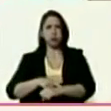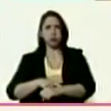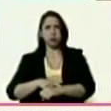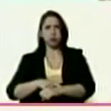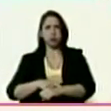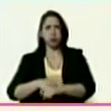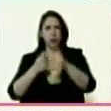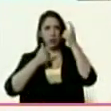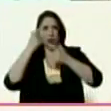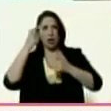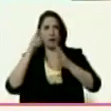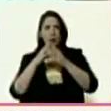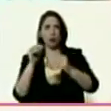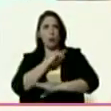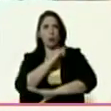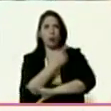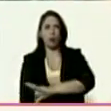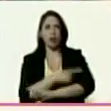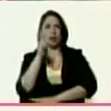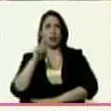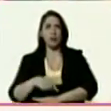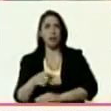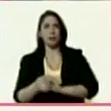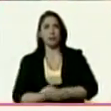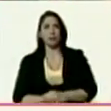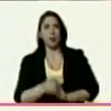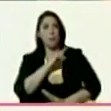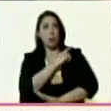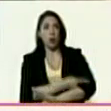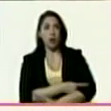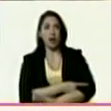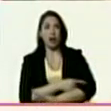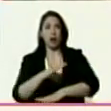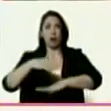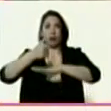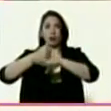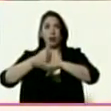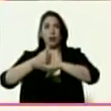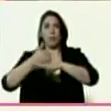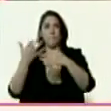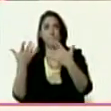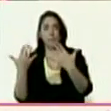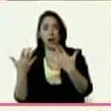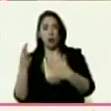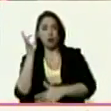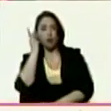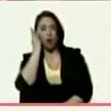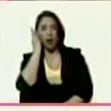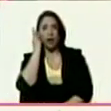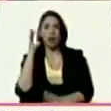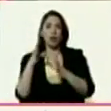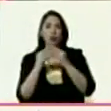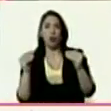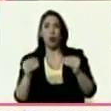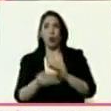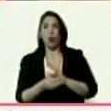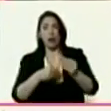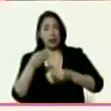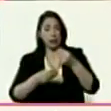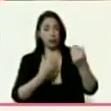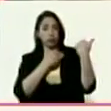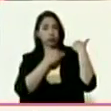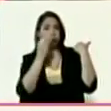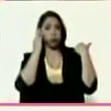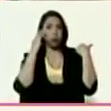los poderes, excepto el poder ejecutivo, estaba en manos de mujeres, todos eran facturados por mujeres, y constantemente